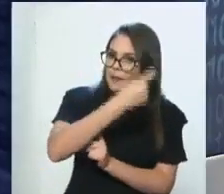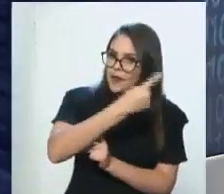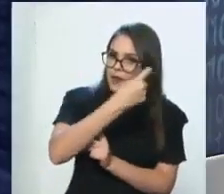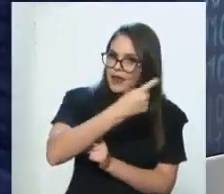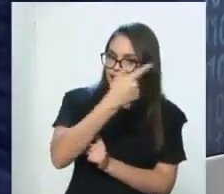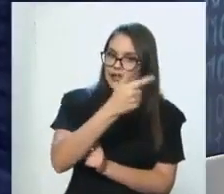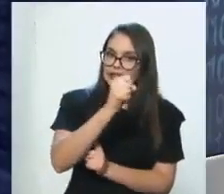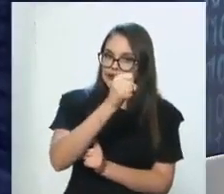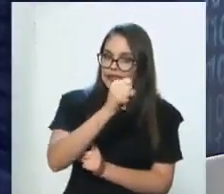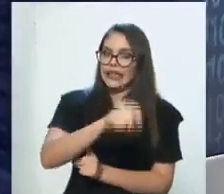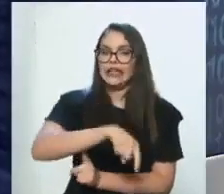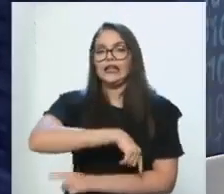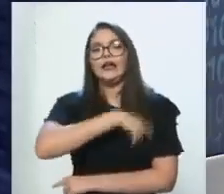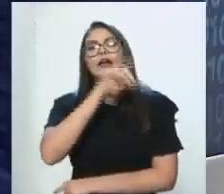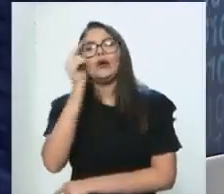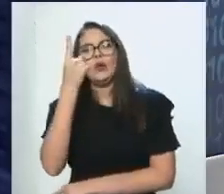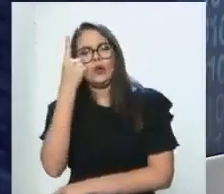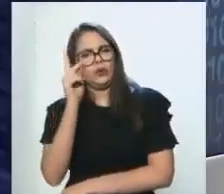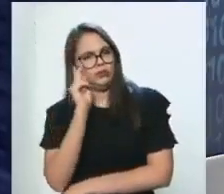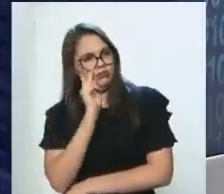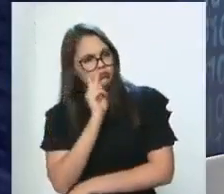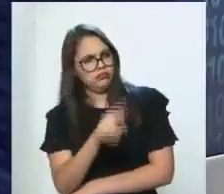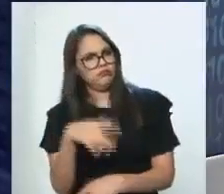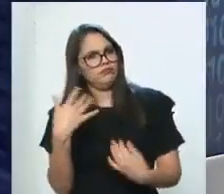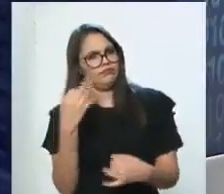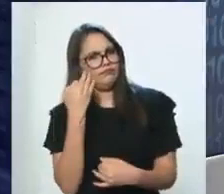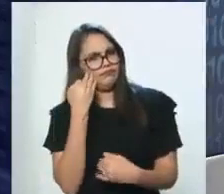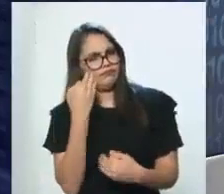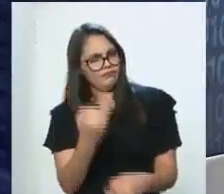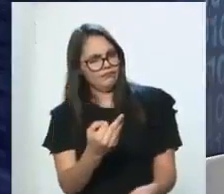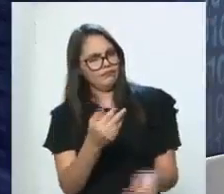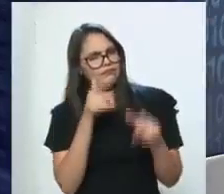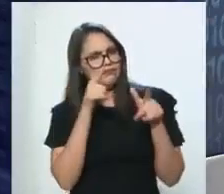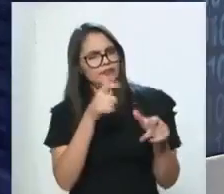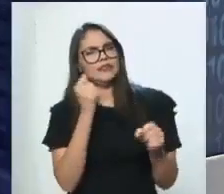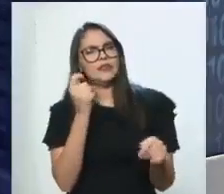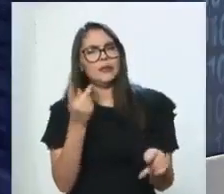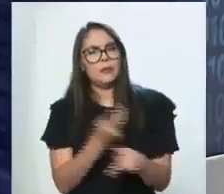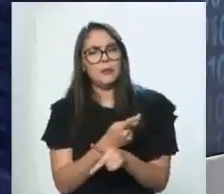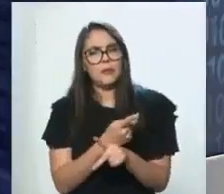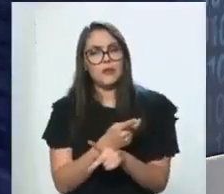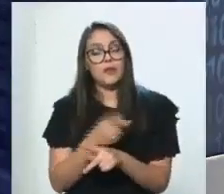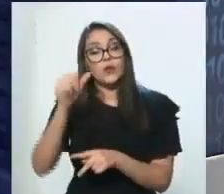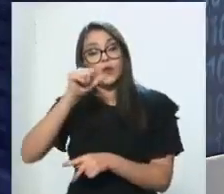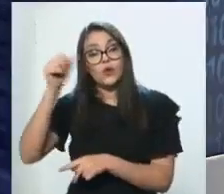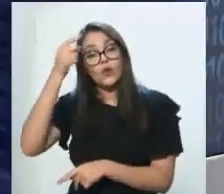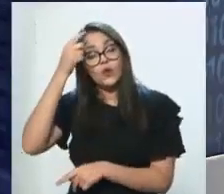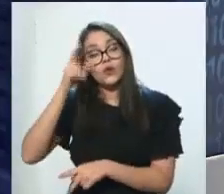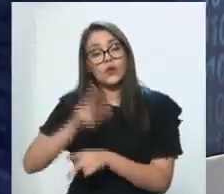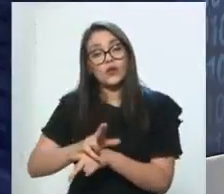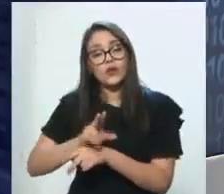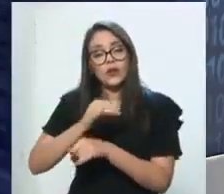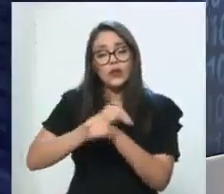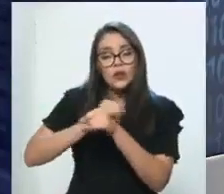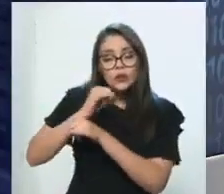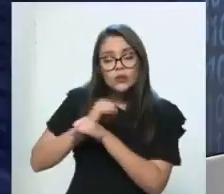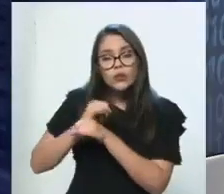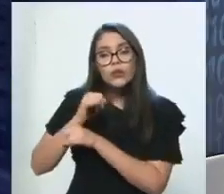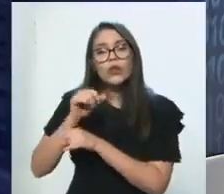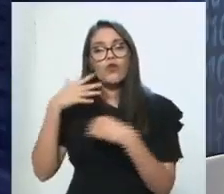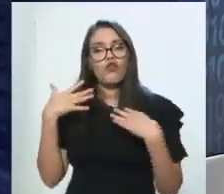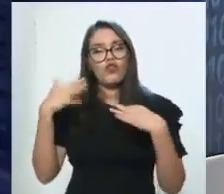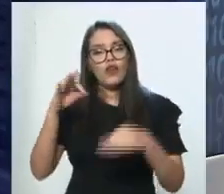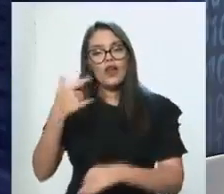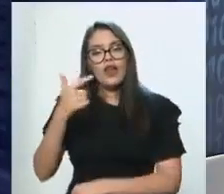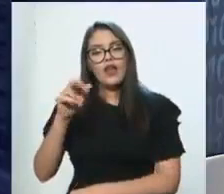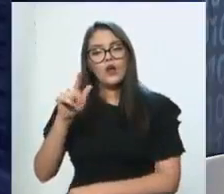elementos digitales que llamaron la atención pues fueron los bots, y es que un informe publicado por la Dirección de Análisis Políticas Públicas de la Fundación Gertulio